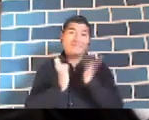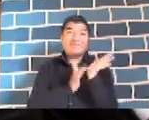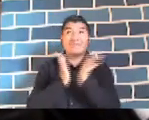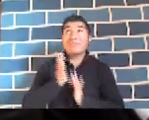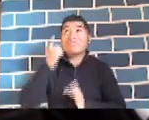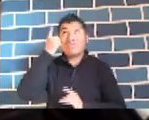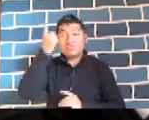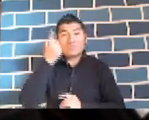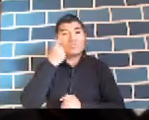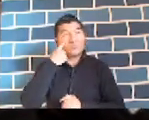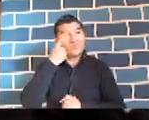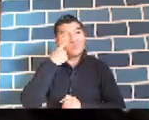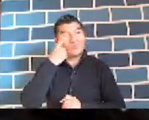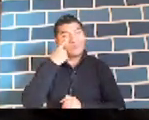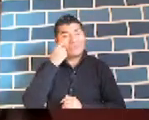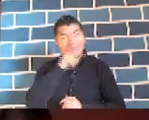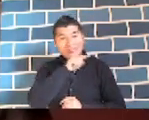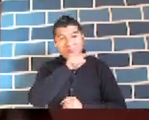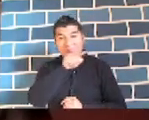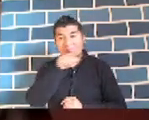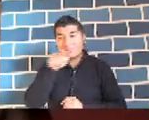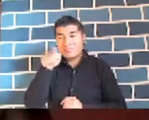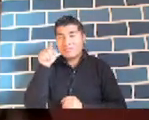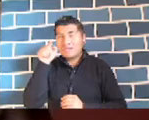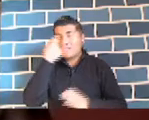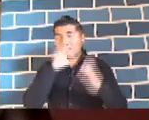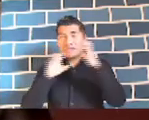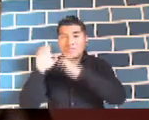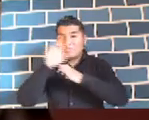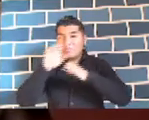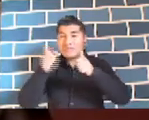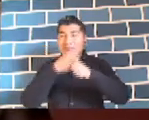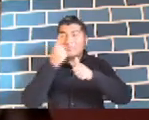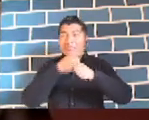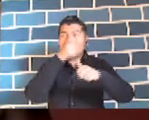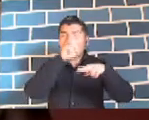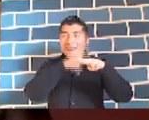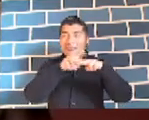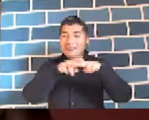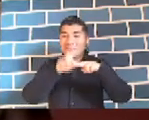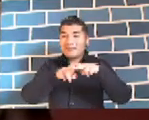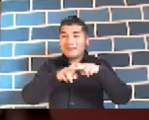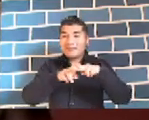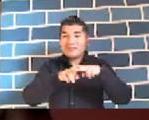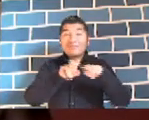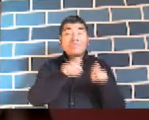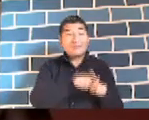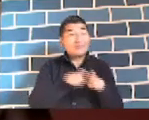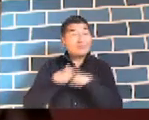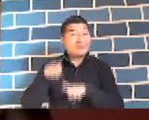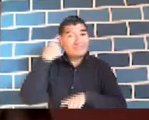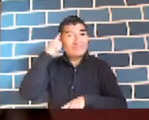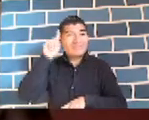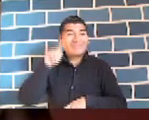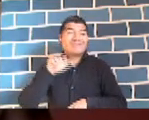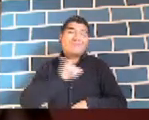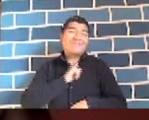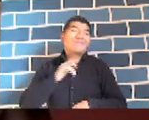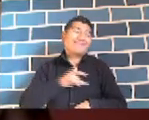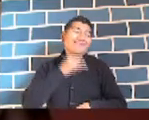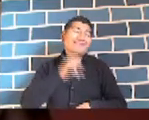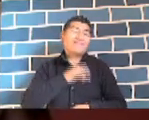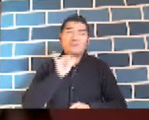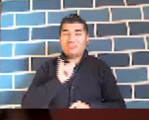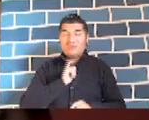conocía la intención de aquellos que buscaban los primeros asientos lo hacían también para sentirse importantes